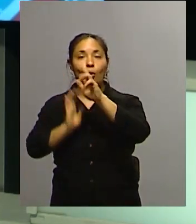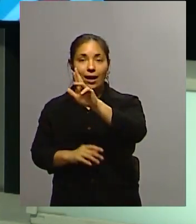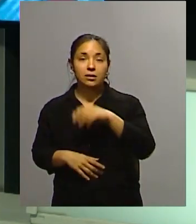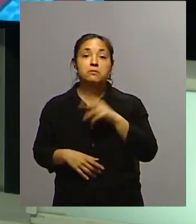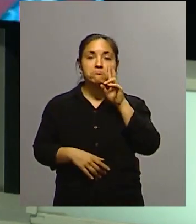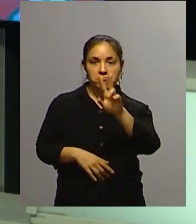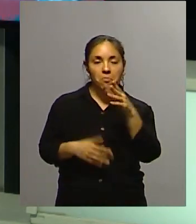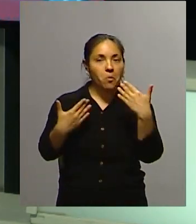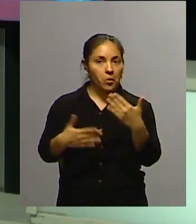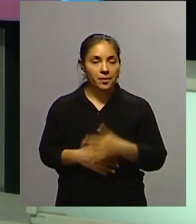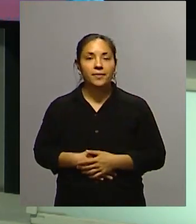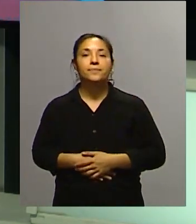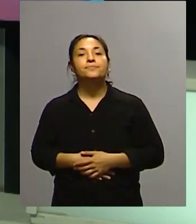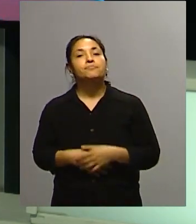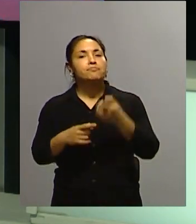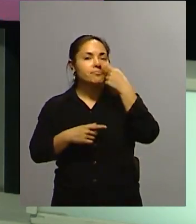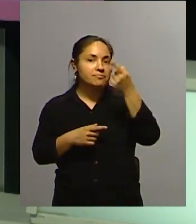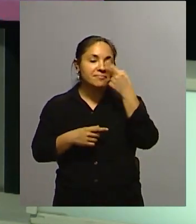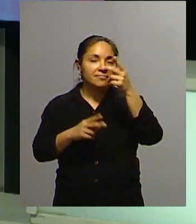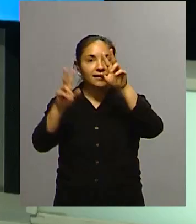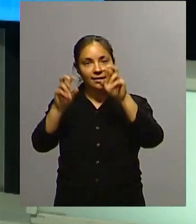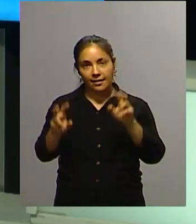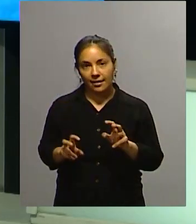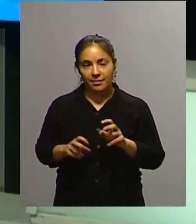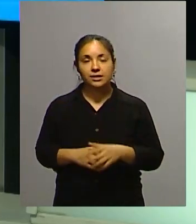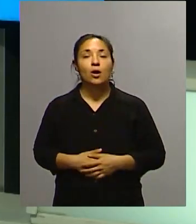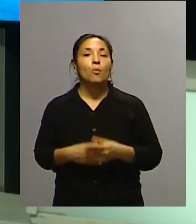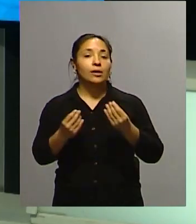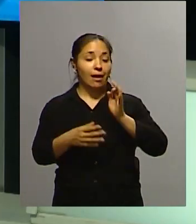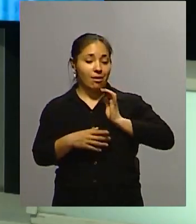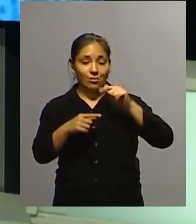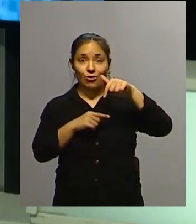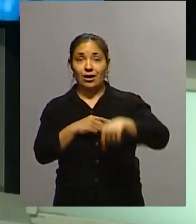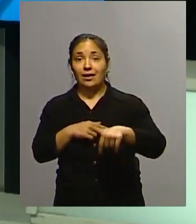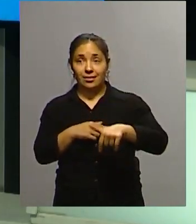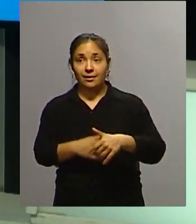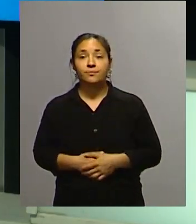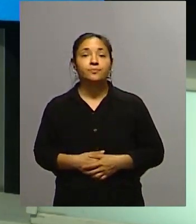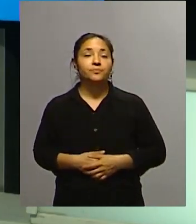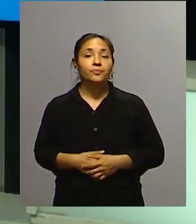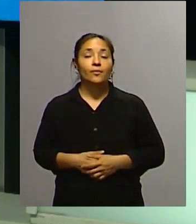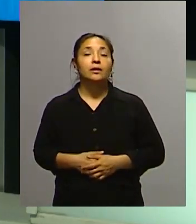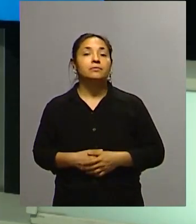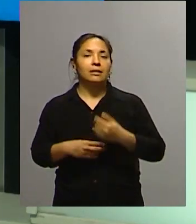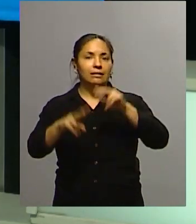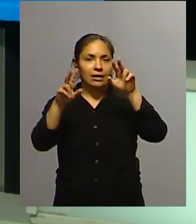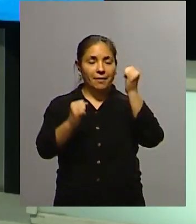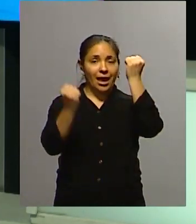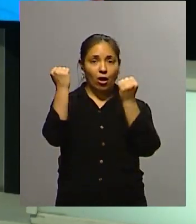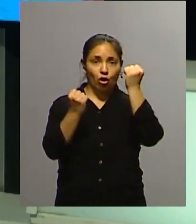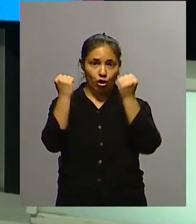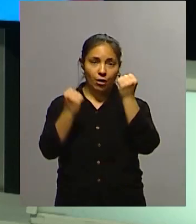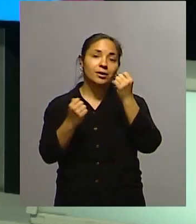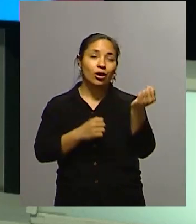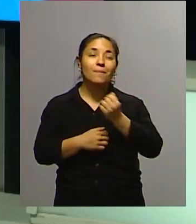www.unidiversidad.com.ar. Vamos a hablar de temas interesantes porque estamos en un año en el cual, lo decíamos, ¿no? El tema económico es prioridad para nosotros,